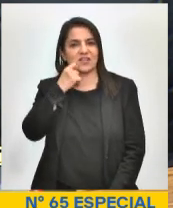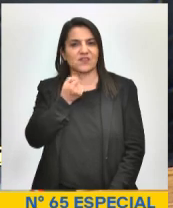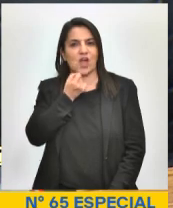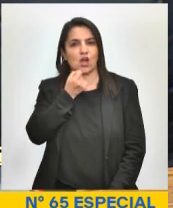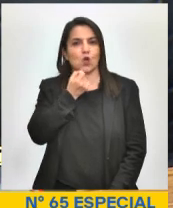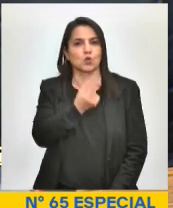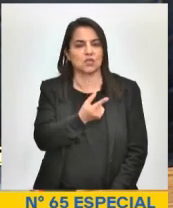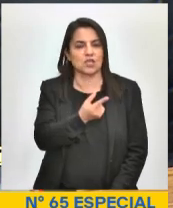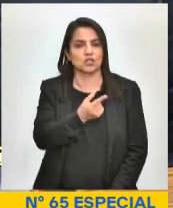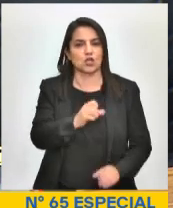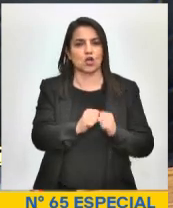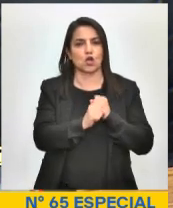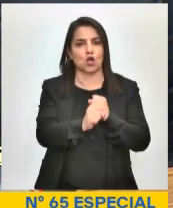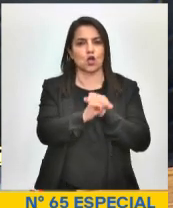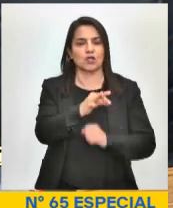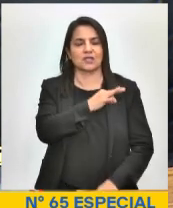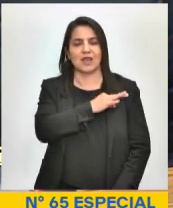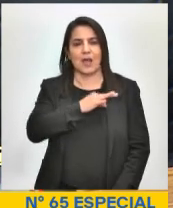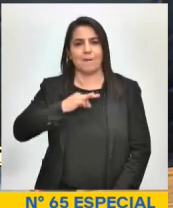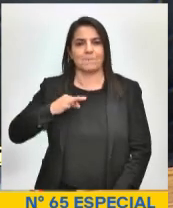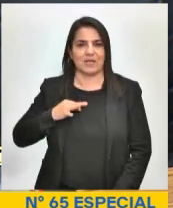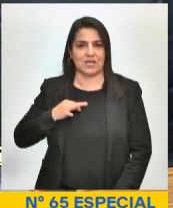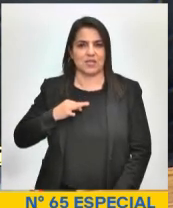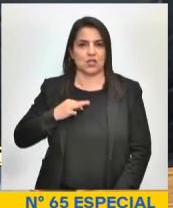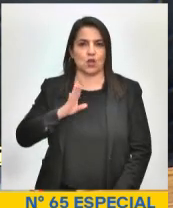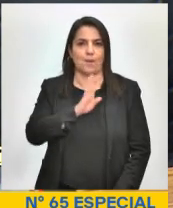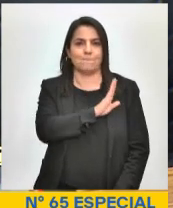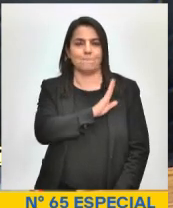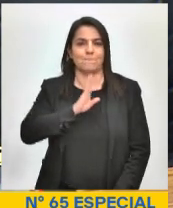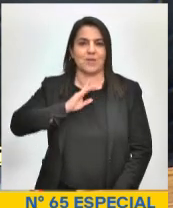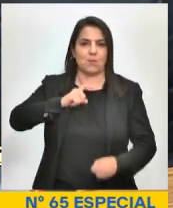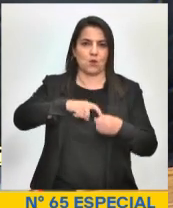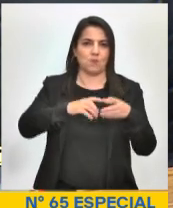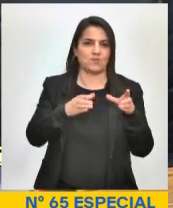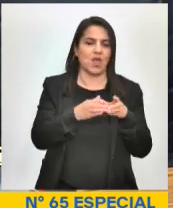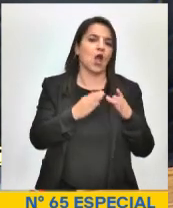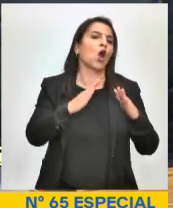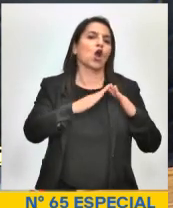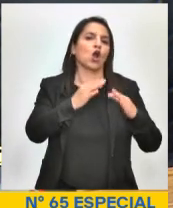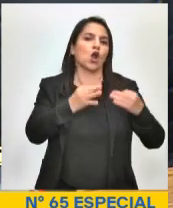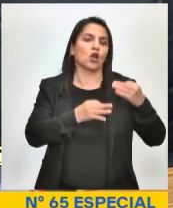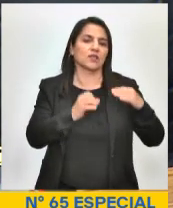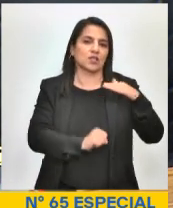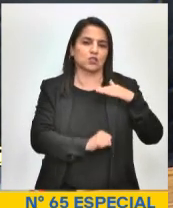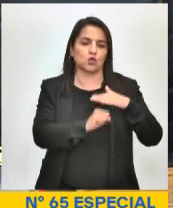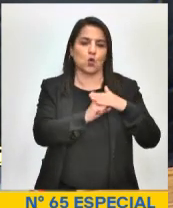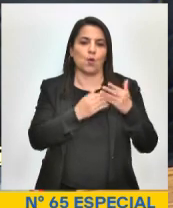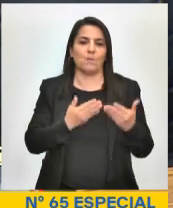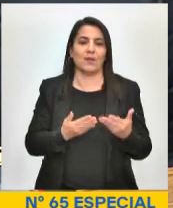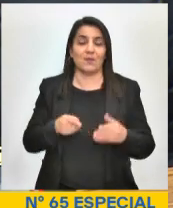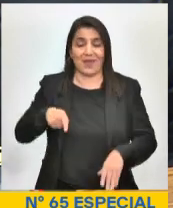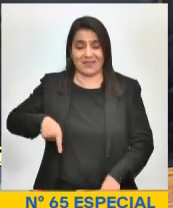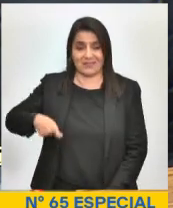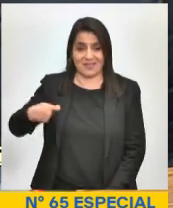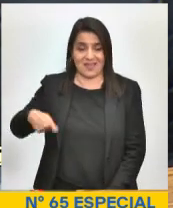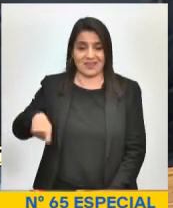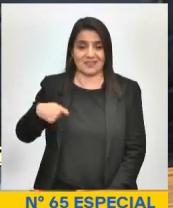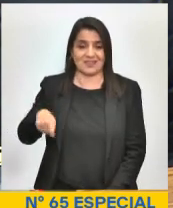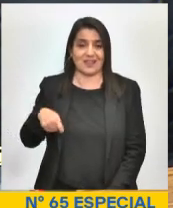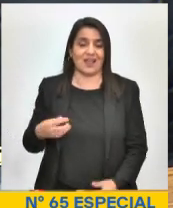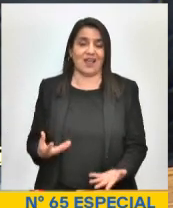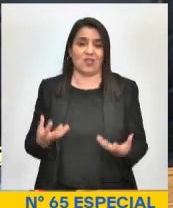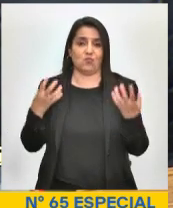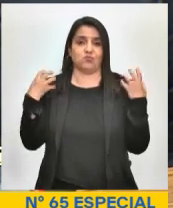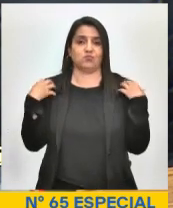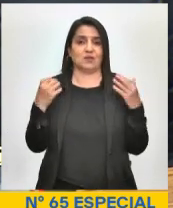un ministro de la excelentísima Corte Suprema en ejercicio. Toca a este Senado hacer ejercicio de la atribución que contemplada